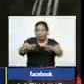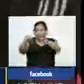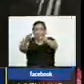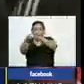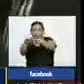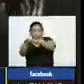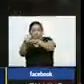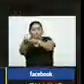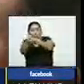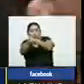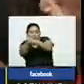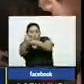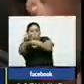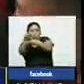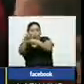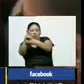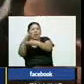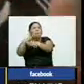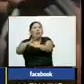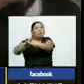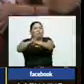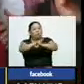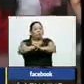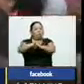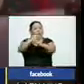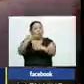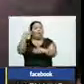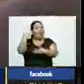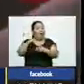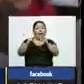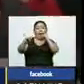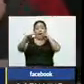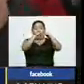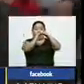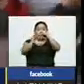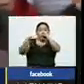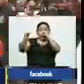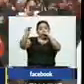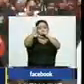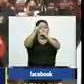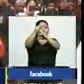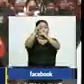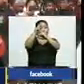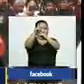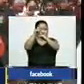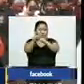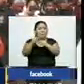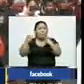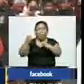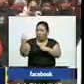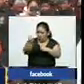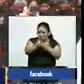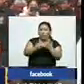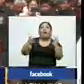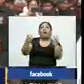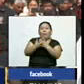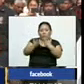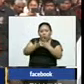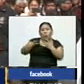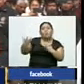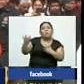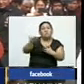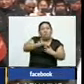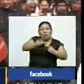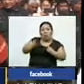Nacional, diseñada como fuerza de seguridad civil, pero cuya jerarquía es mayoritariamente militar. Hay muchos compañeros de nosotros que han sido